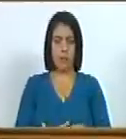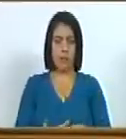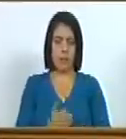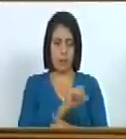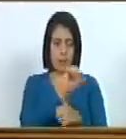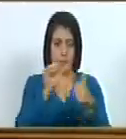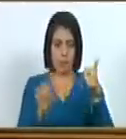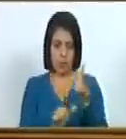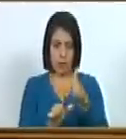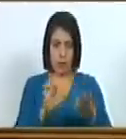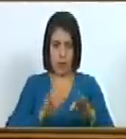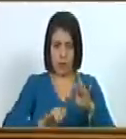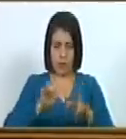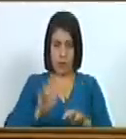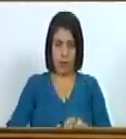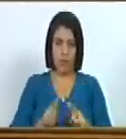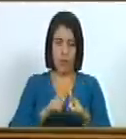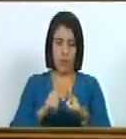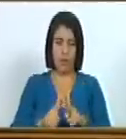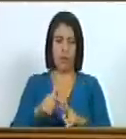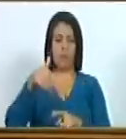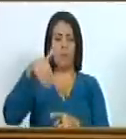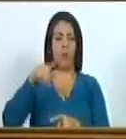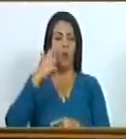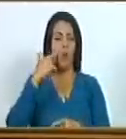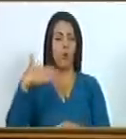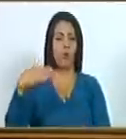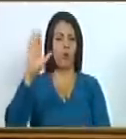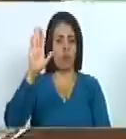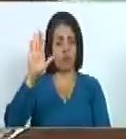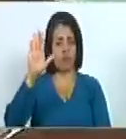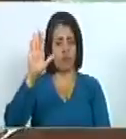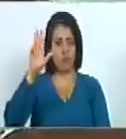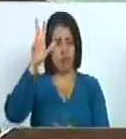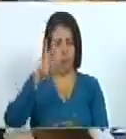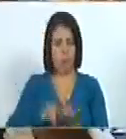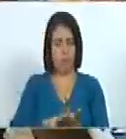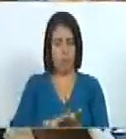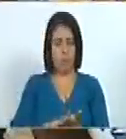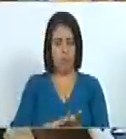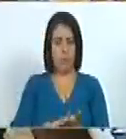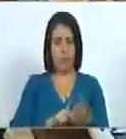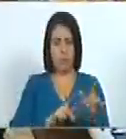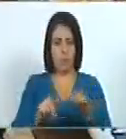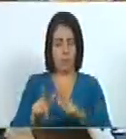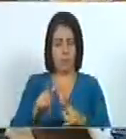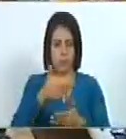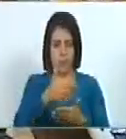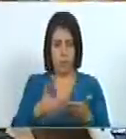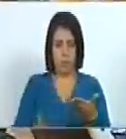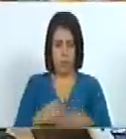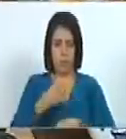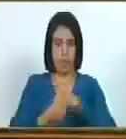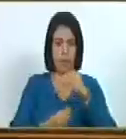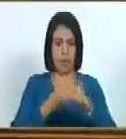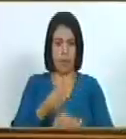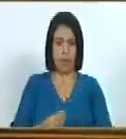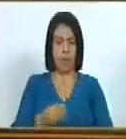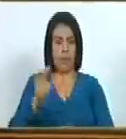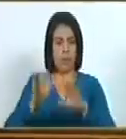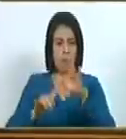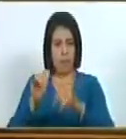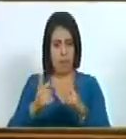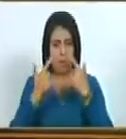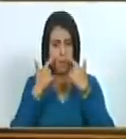leído por la subsecretaria, sírvanse a manifestarlo con la señal de costumbre. Queda aprobada el acta correspondiente. Ciudadana